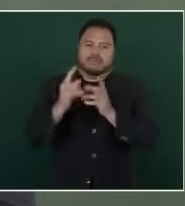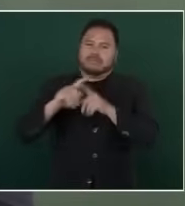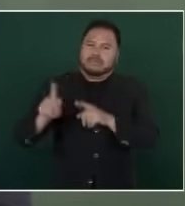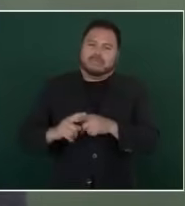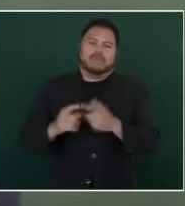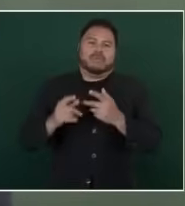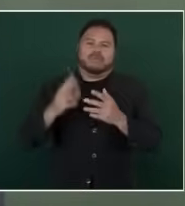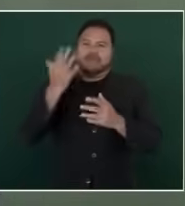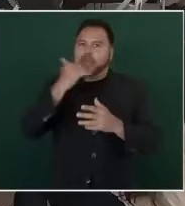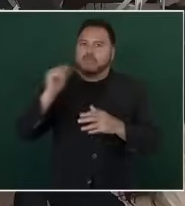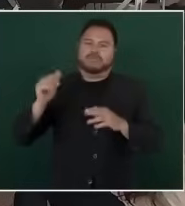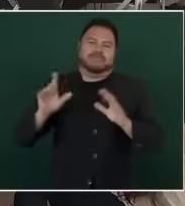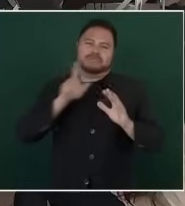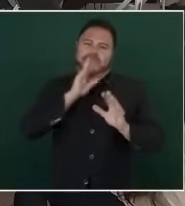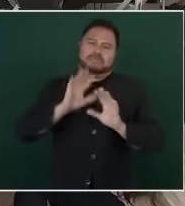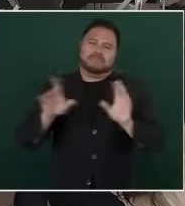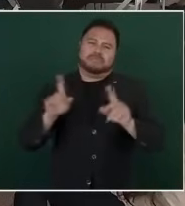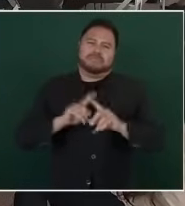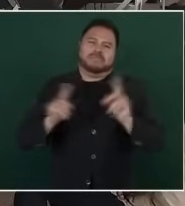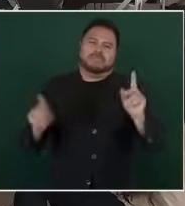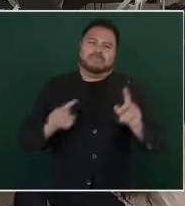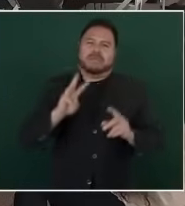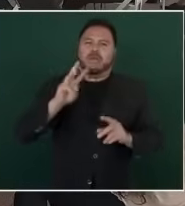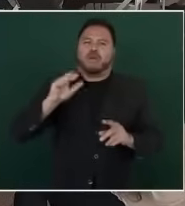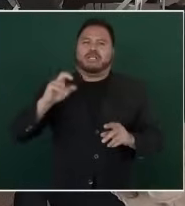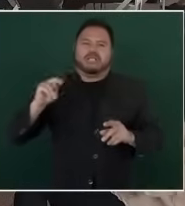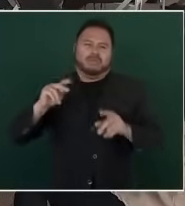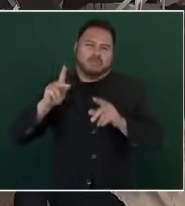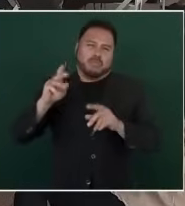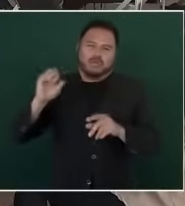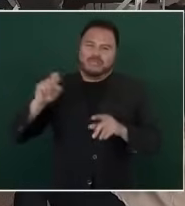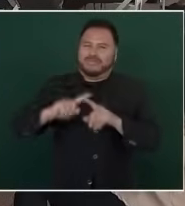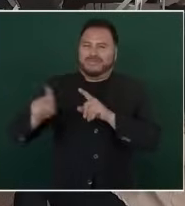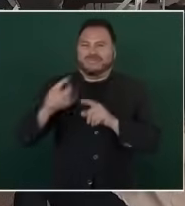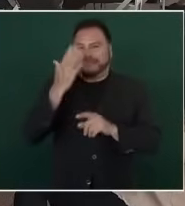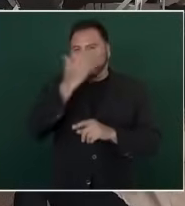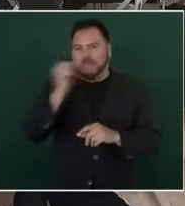Times, ni el Washington Post, ¿ya?